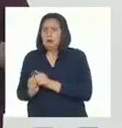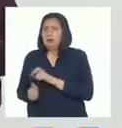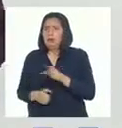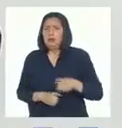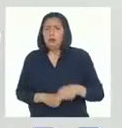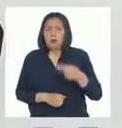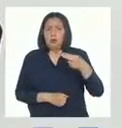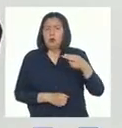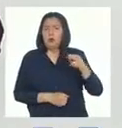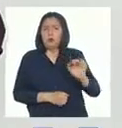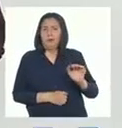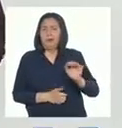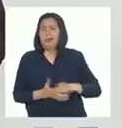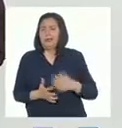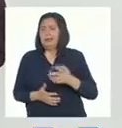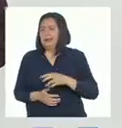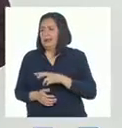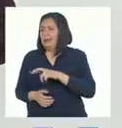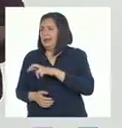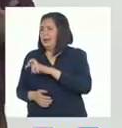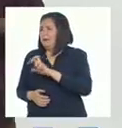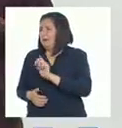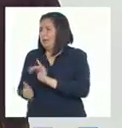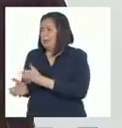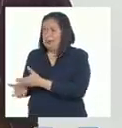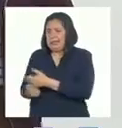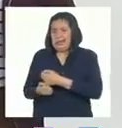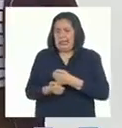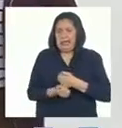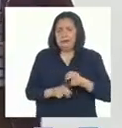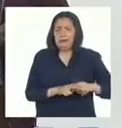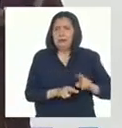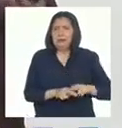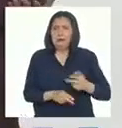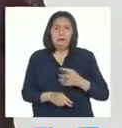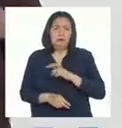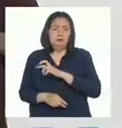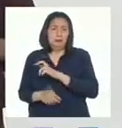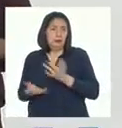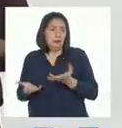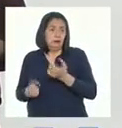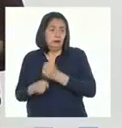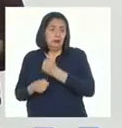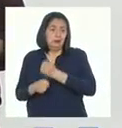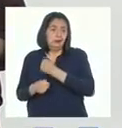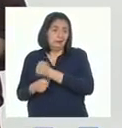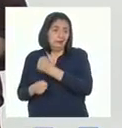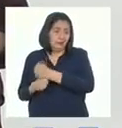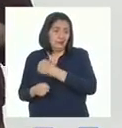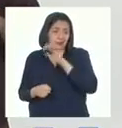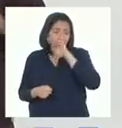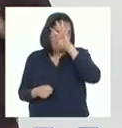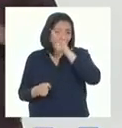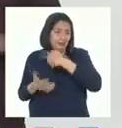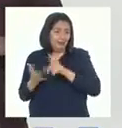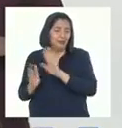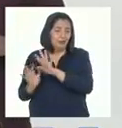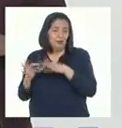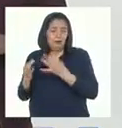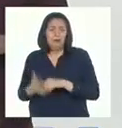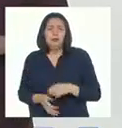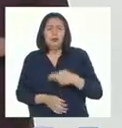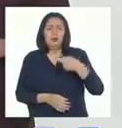Humberto arrastra a Paco a su carpeta, pues Paco Yunque es hijo de la trabajadora del hogar de su familia. Por